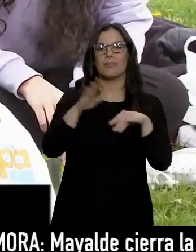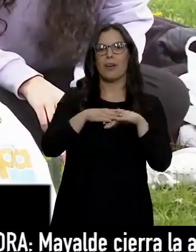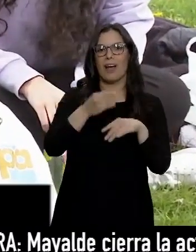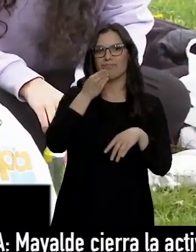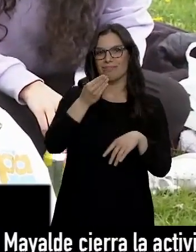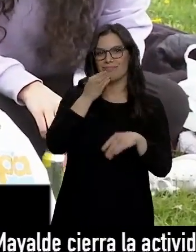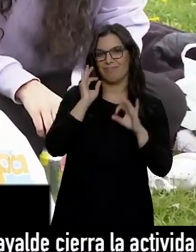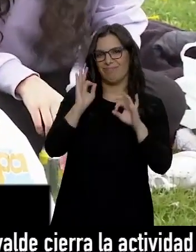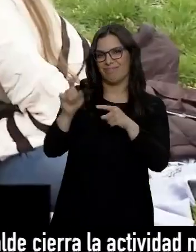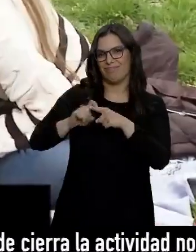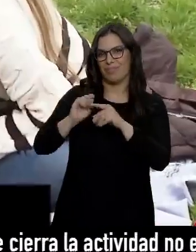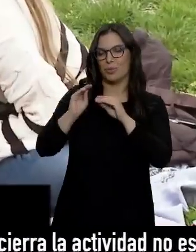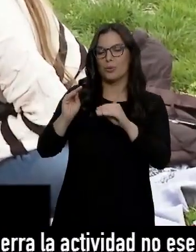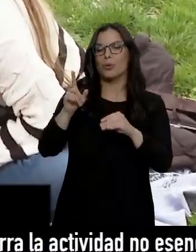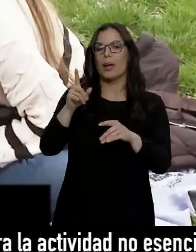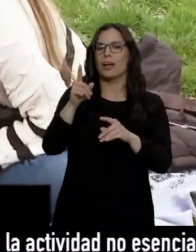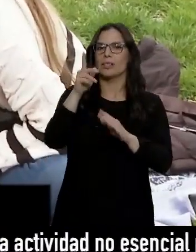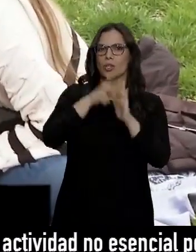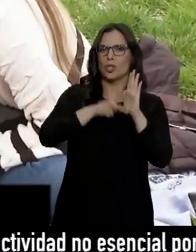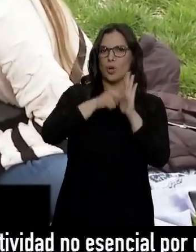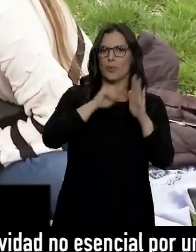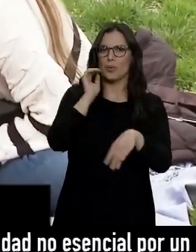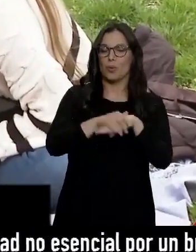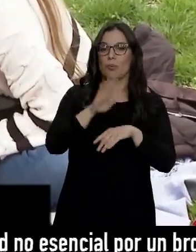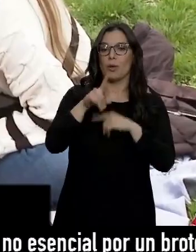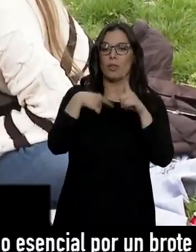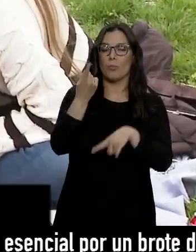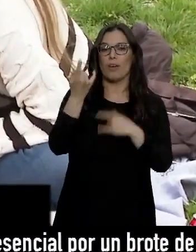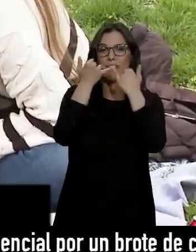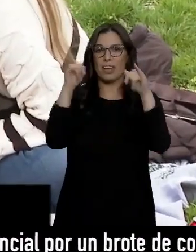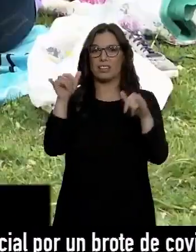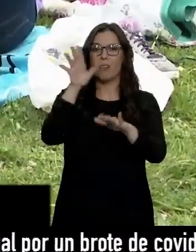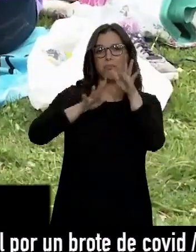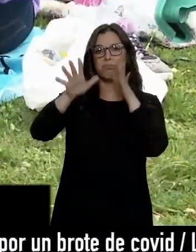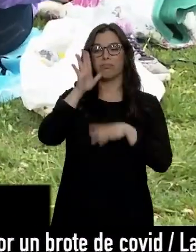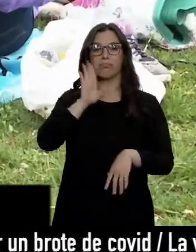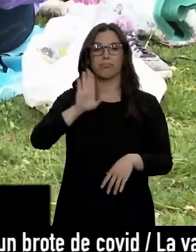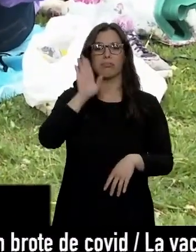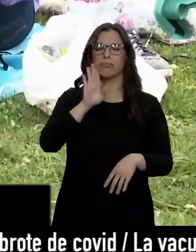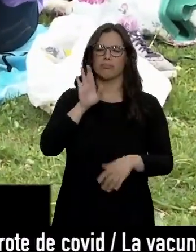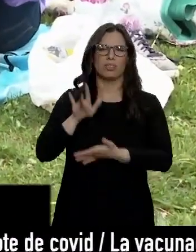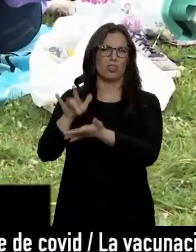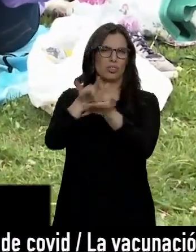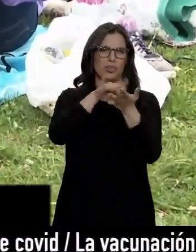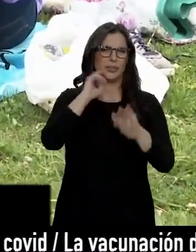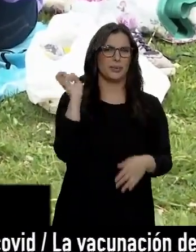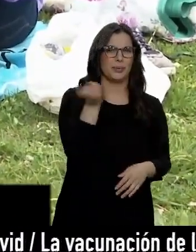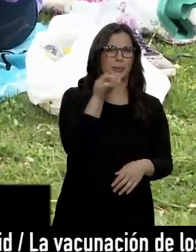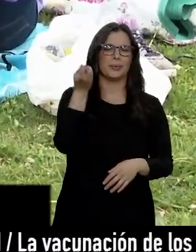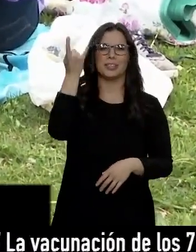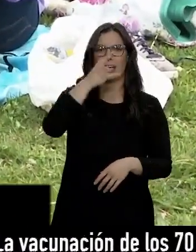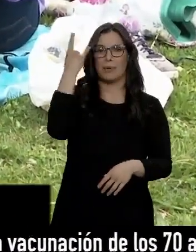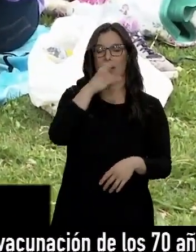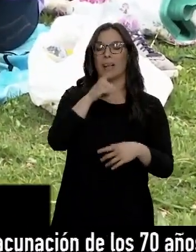y aunque allí se cumplieron las medidas, las fiestas y los botellones ilegales se sucedieron por toda la capital. Incluso